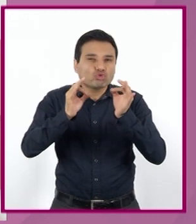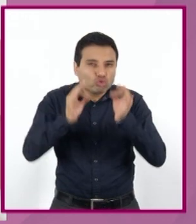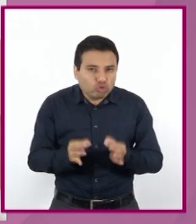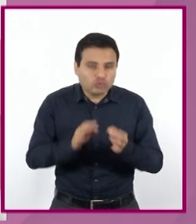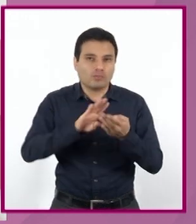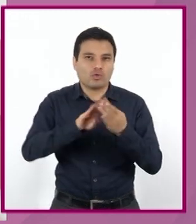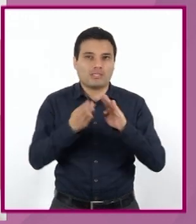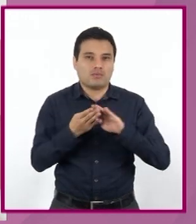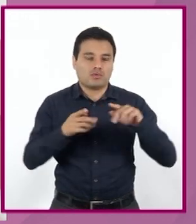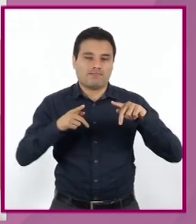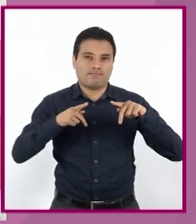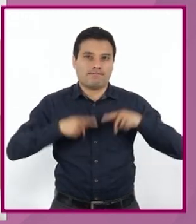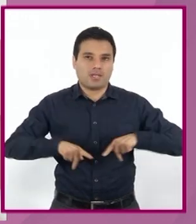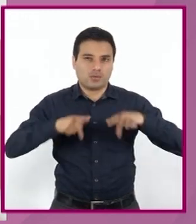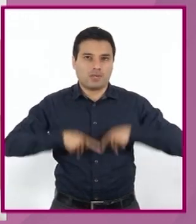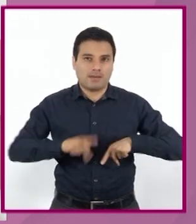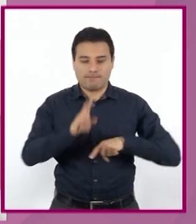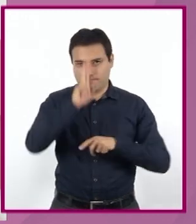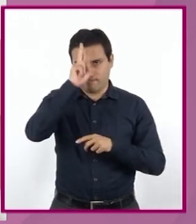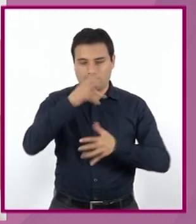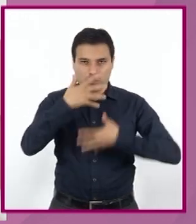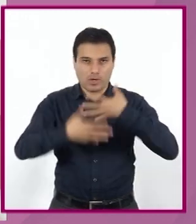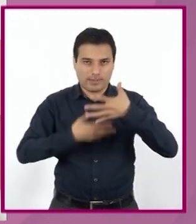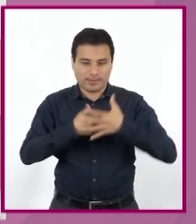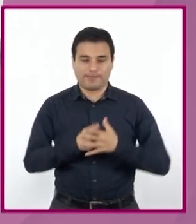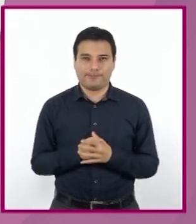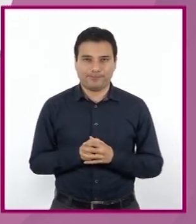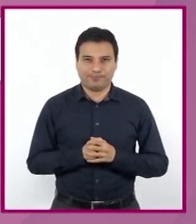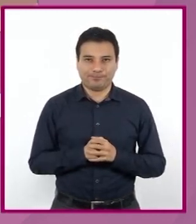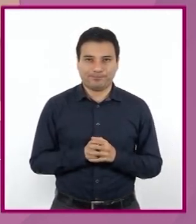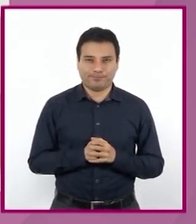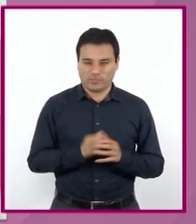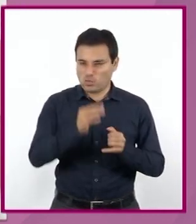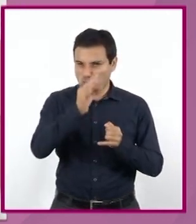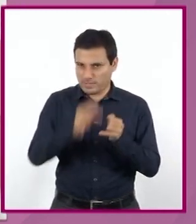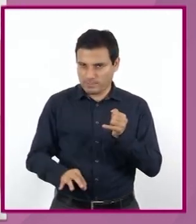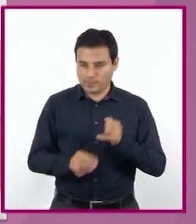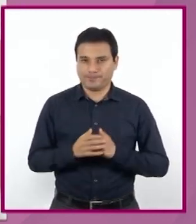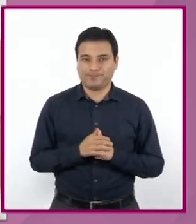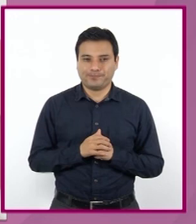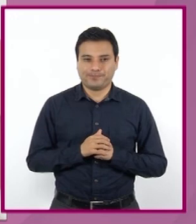una persona a ser violenta. Por último,